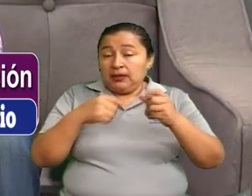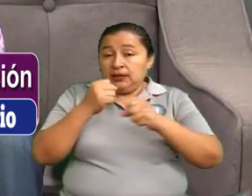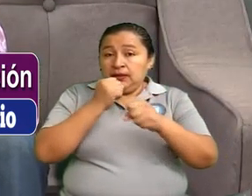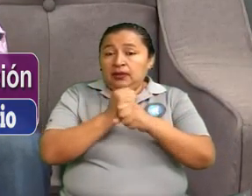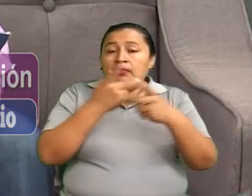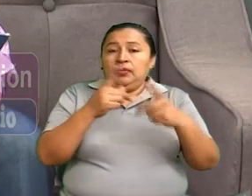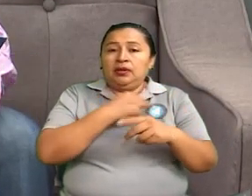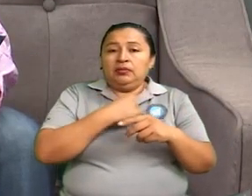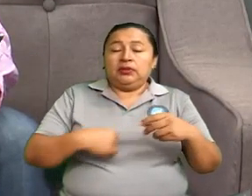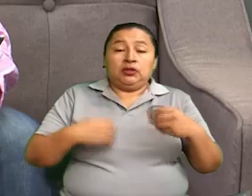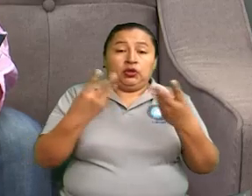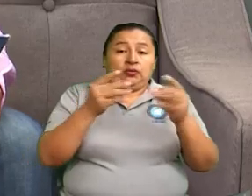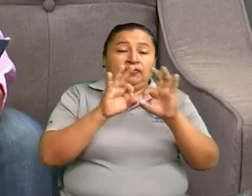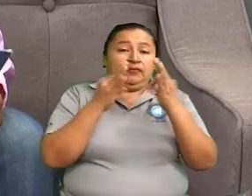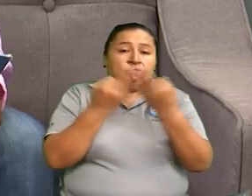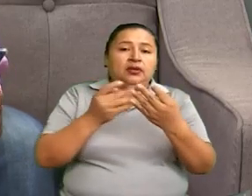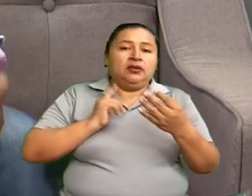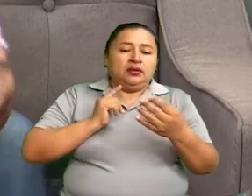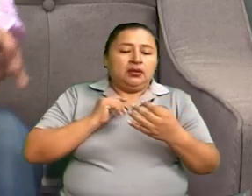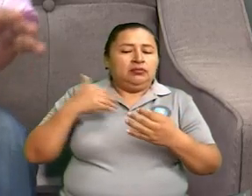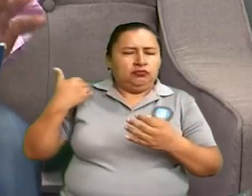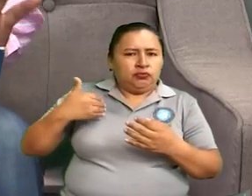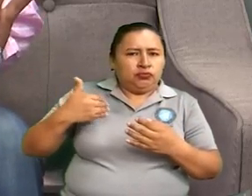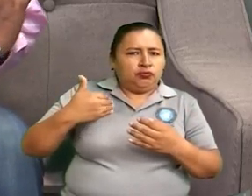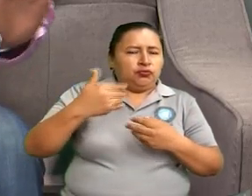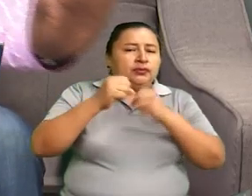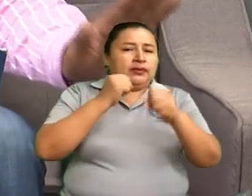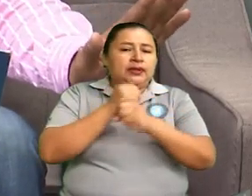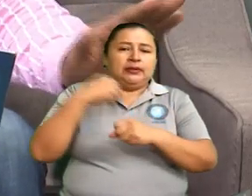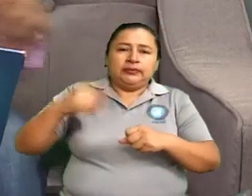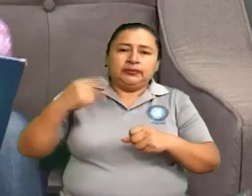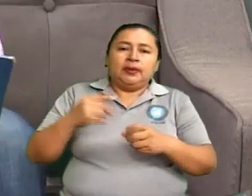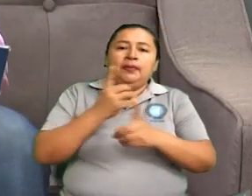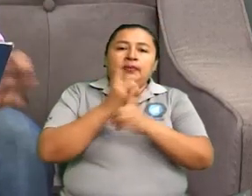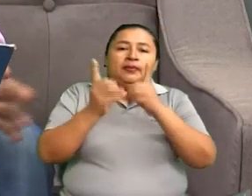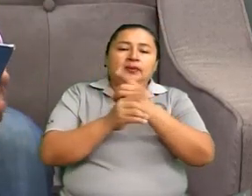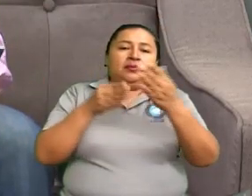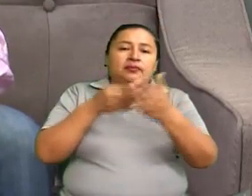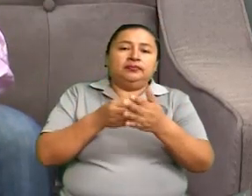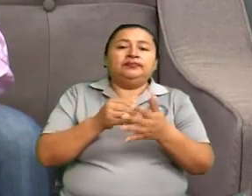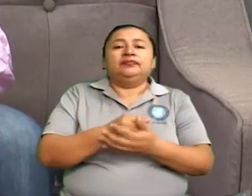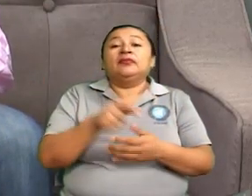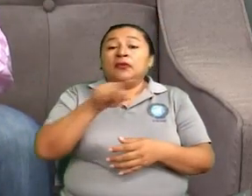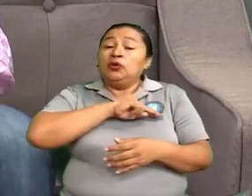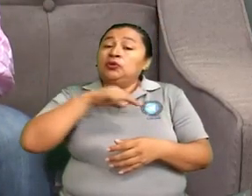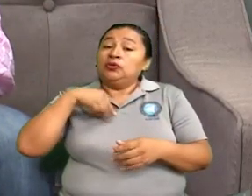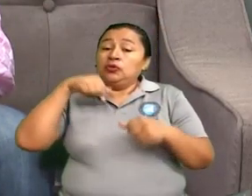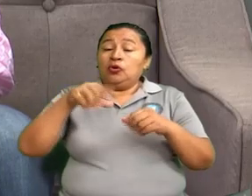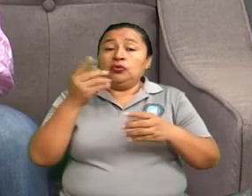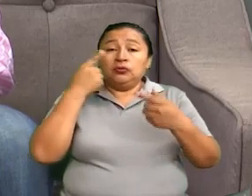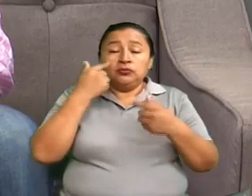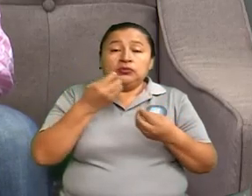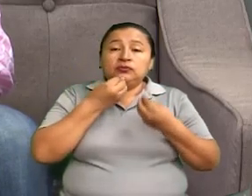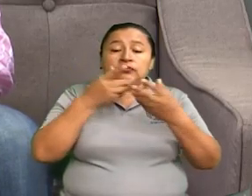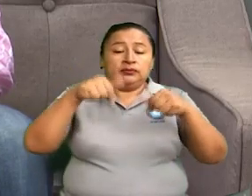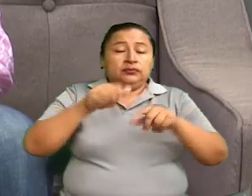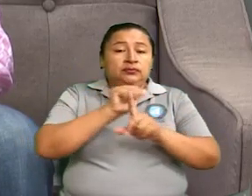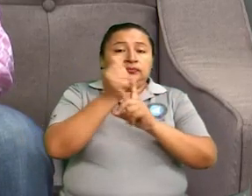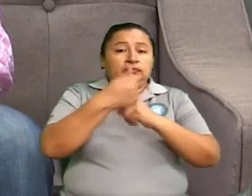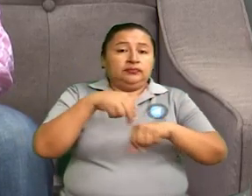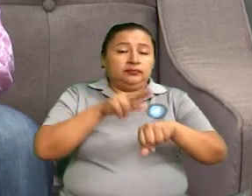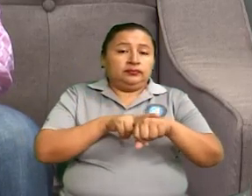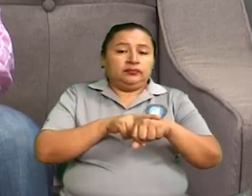Ministerio de Economía Familiar tiene un trayecto andado en este año, pero tenemos que hacer una pausa. Okay. Nosotros estamos conociendo hoy en su programa Desde el Parlamento todas